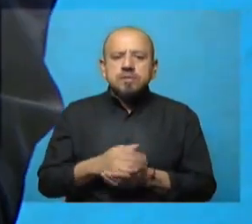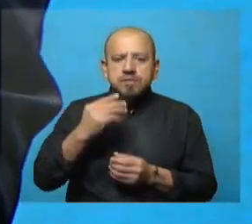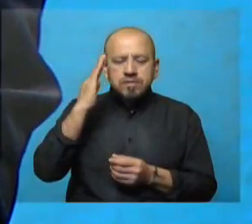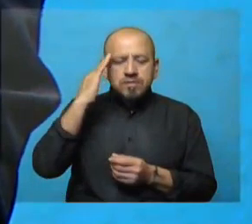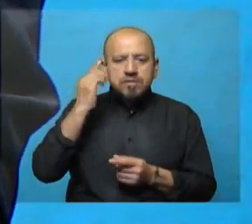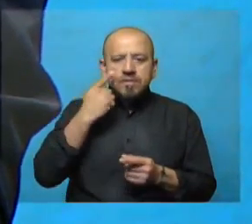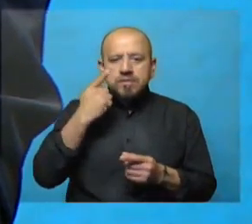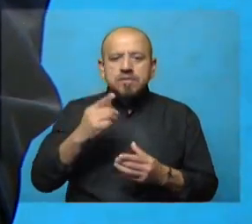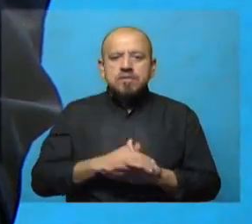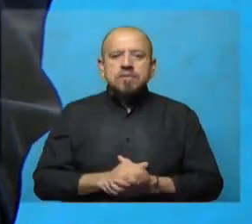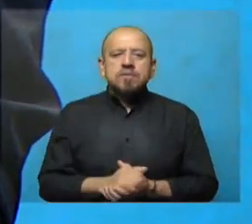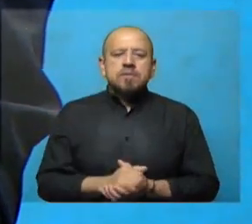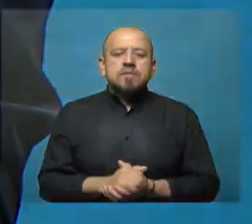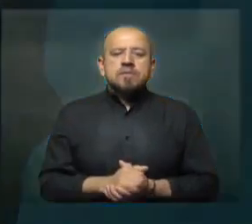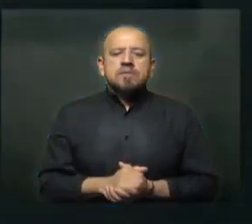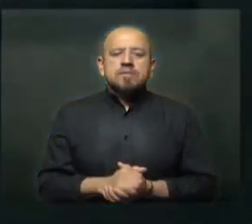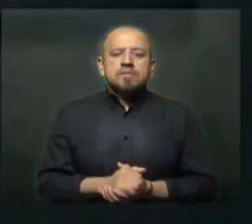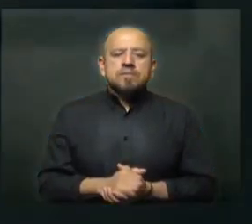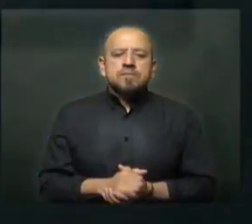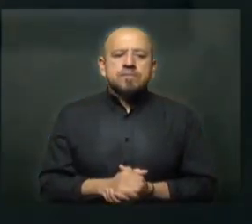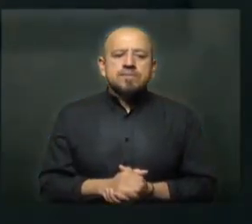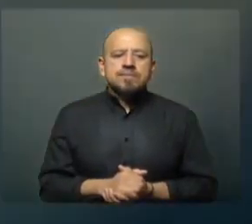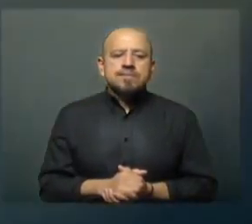bastante bien Vamos a escuchar esto